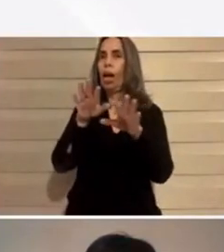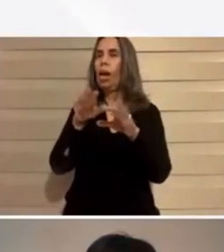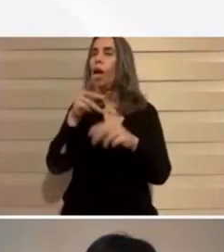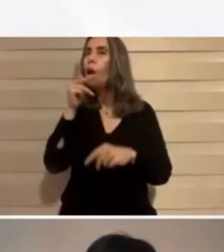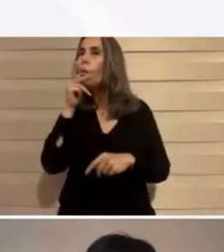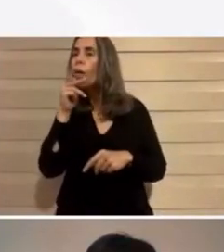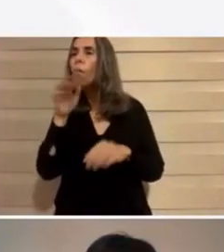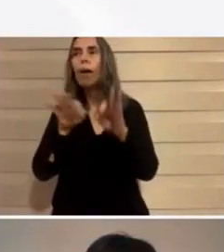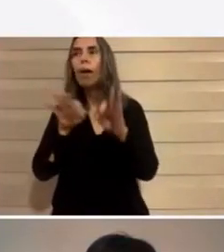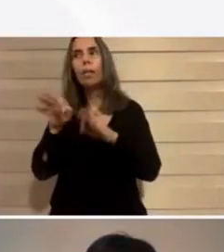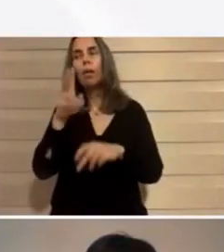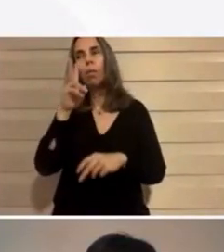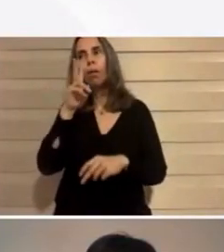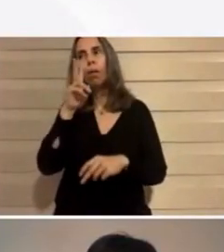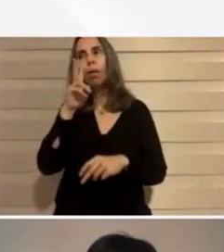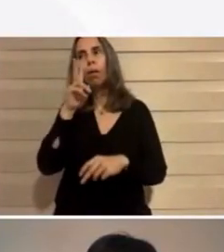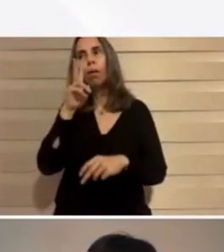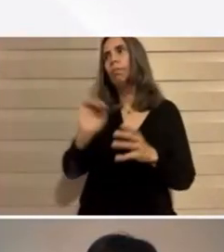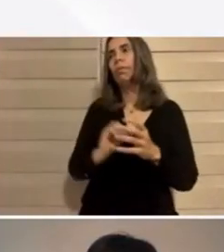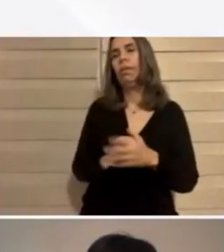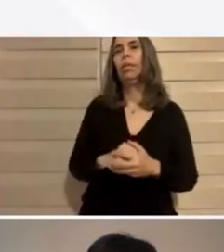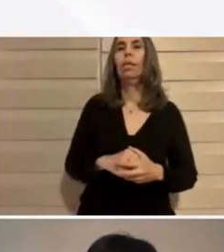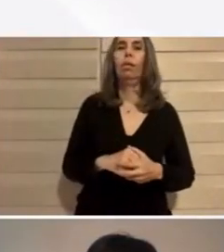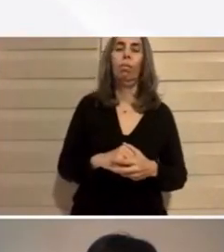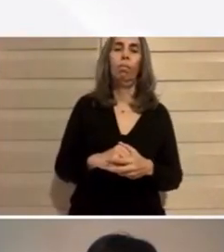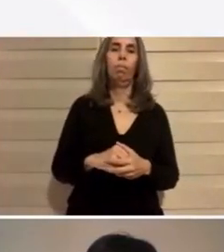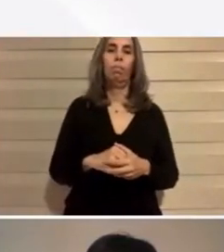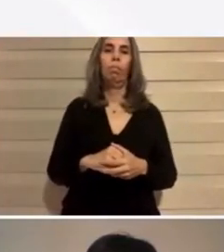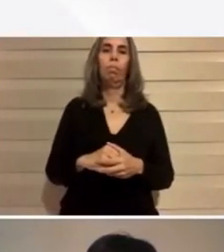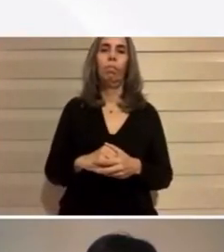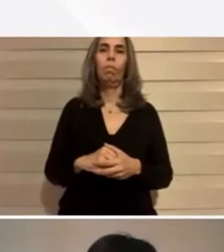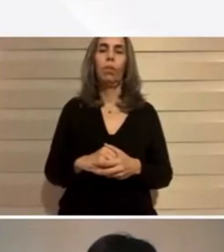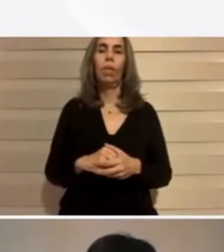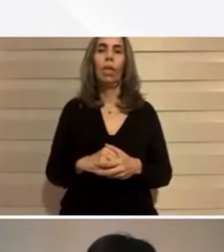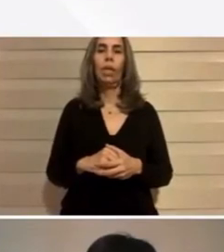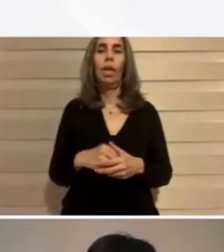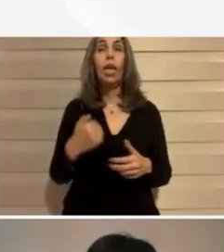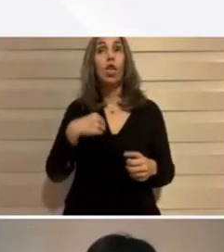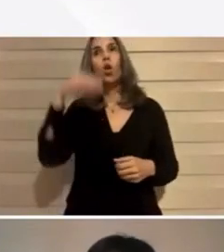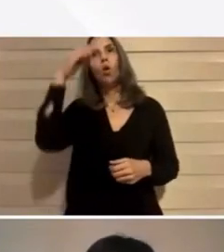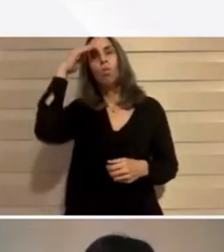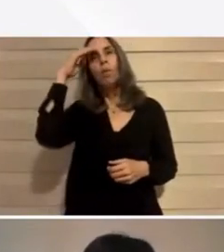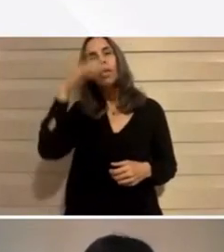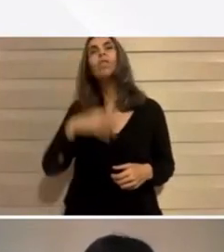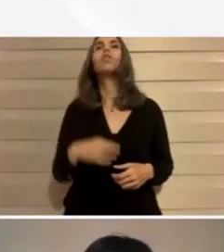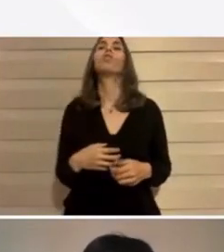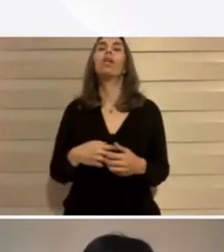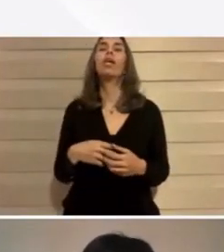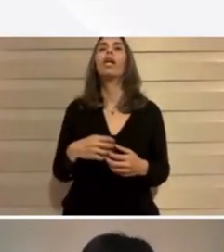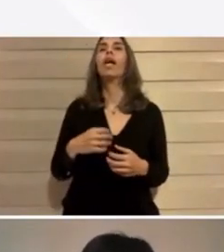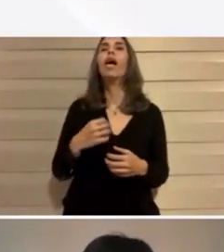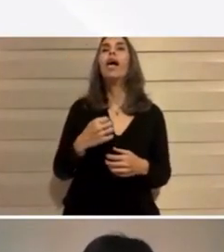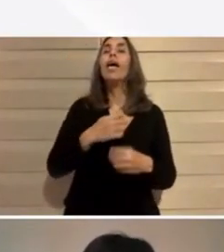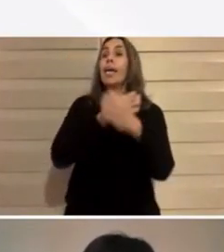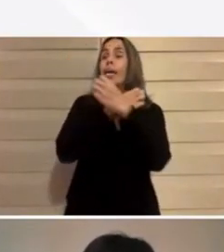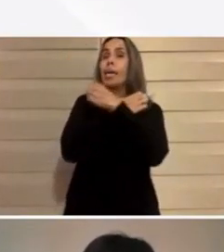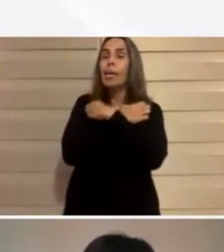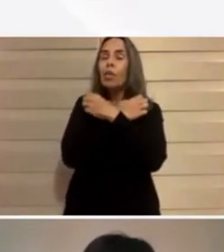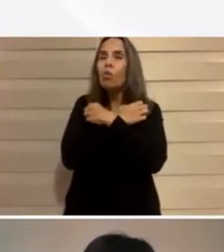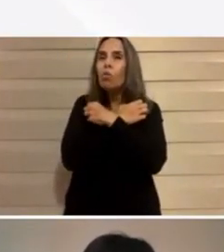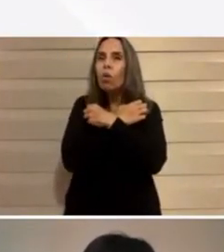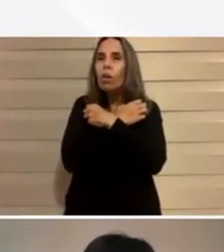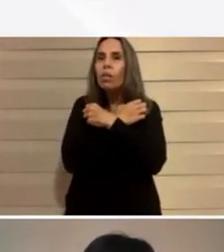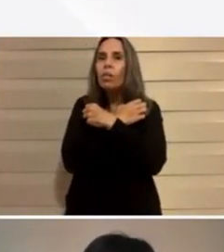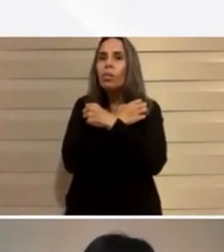cuesta ganar lo que traen a la casa. Entonces, yo sí creo que la educación financiera debe estar presente desde muy pequeños y a